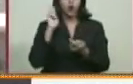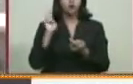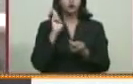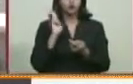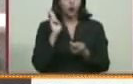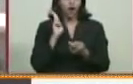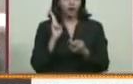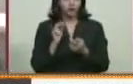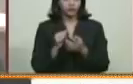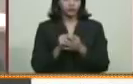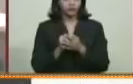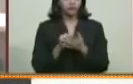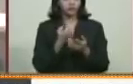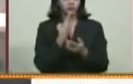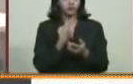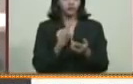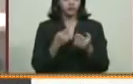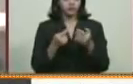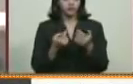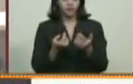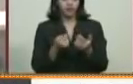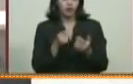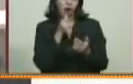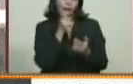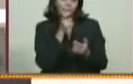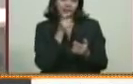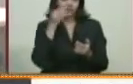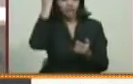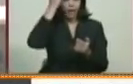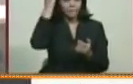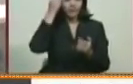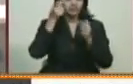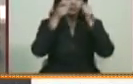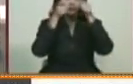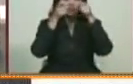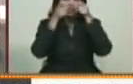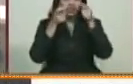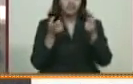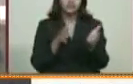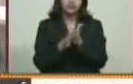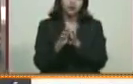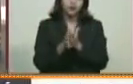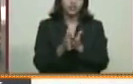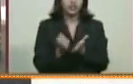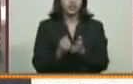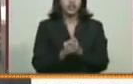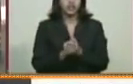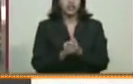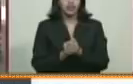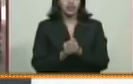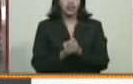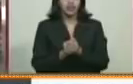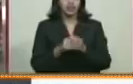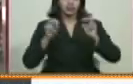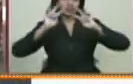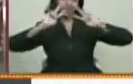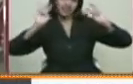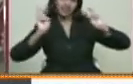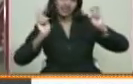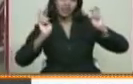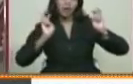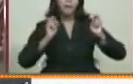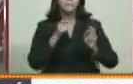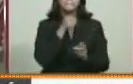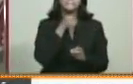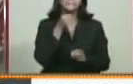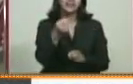que nos pide, le consultemos, ¿qué piensa Tarek William Saab sobre la divulgación, por algunos, los coloca entre comillas,